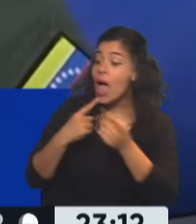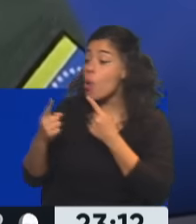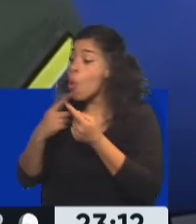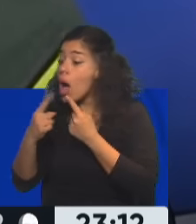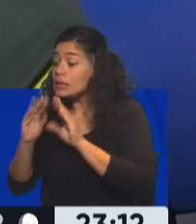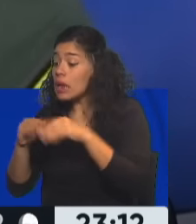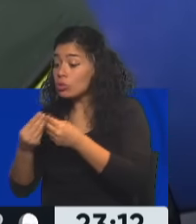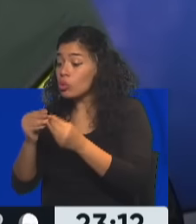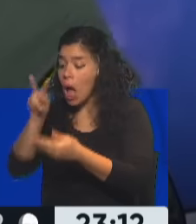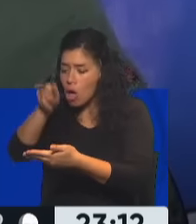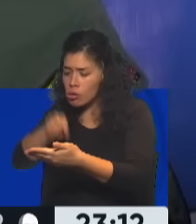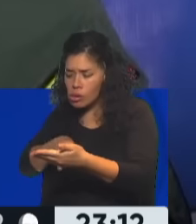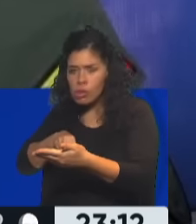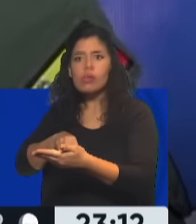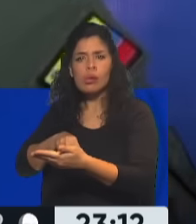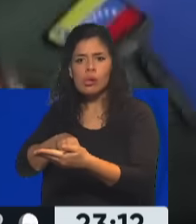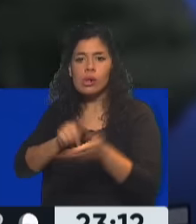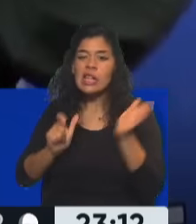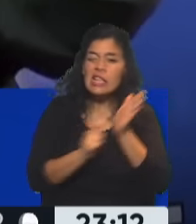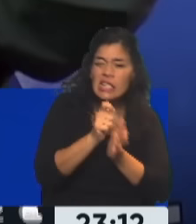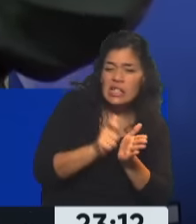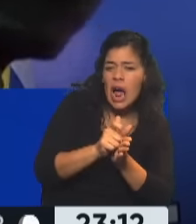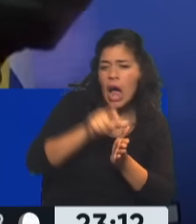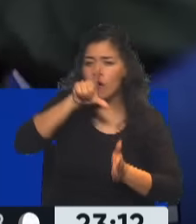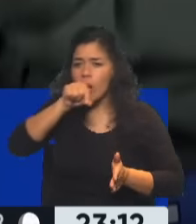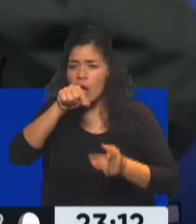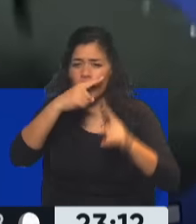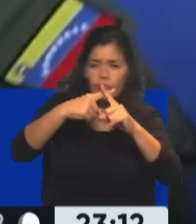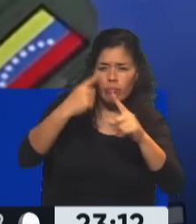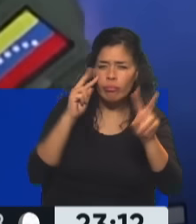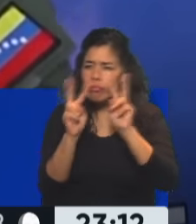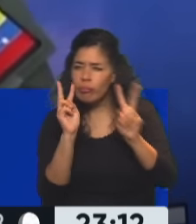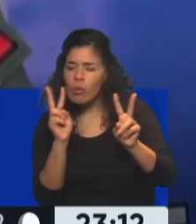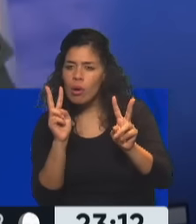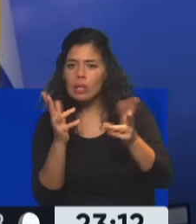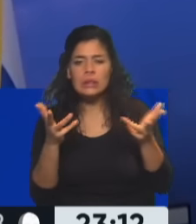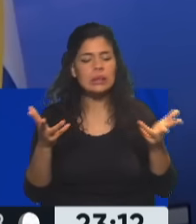redes, que ese supuesto fraude o no